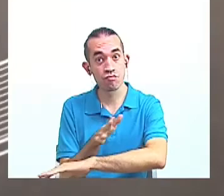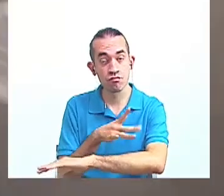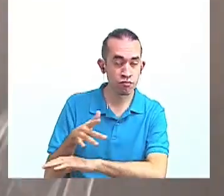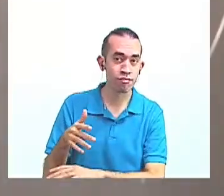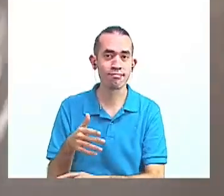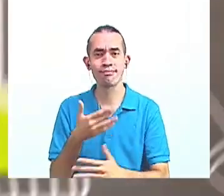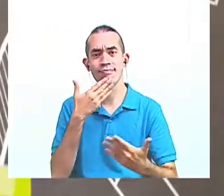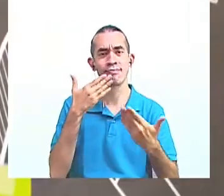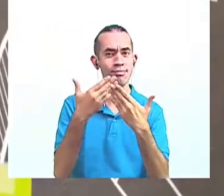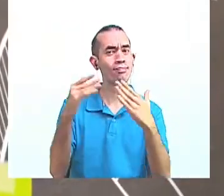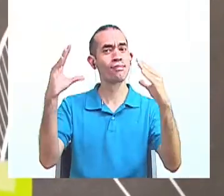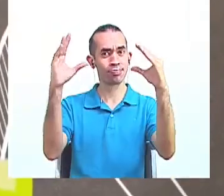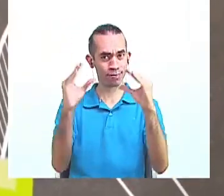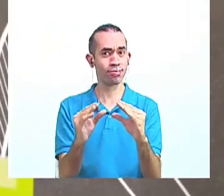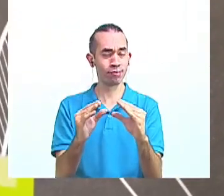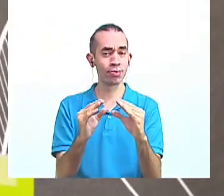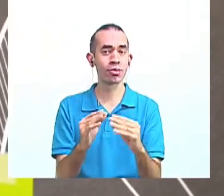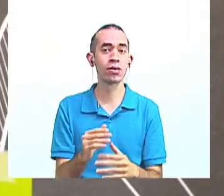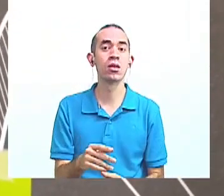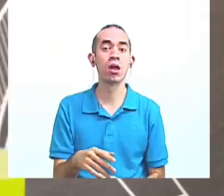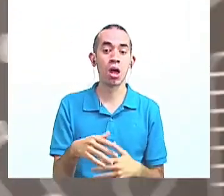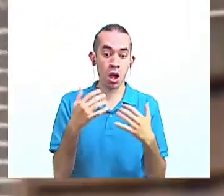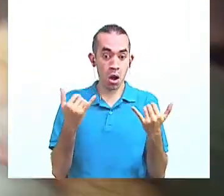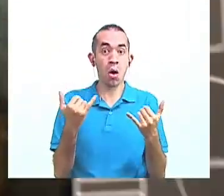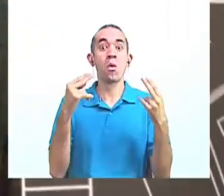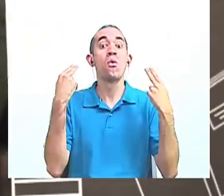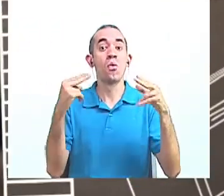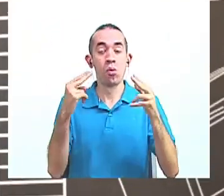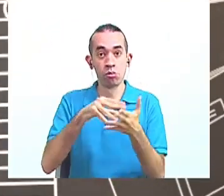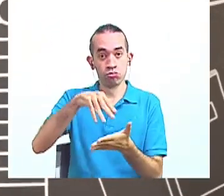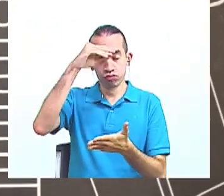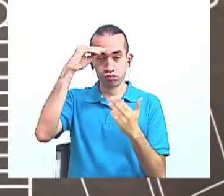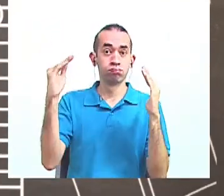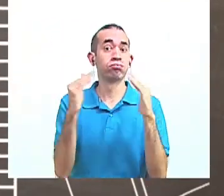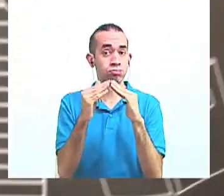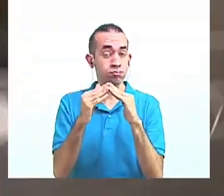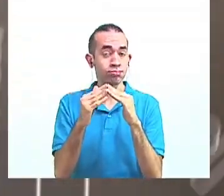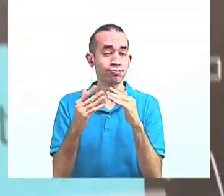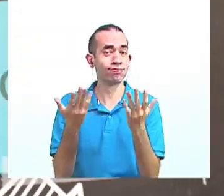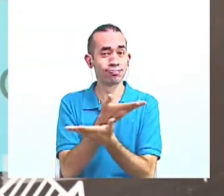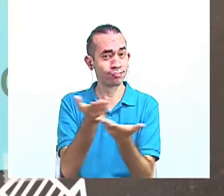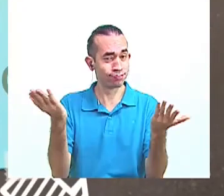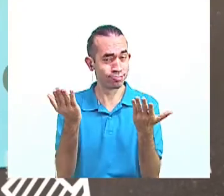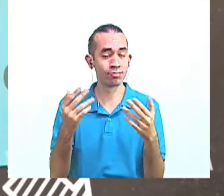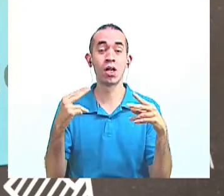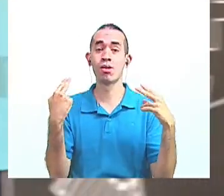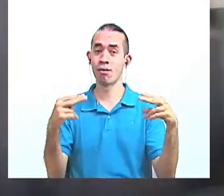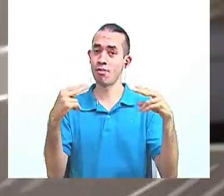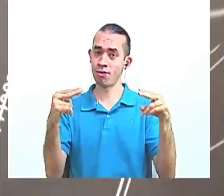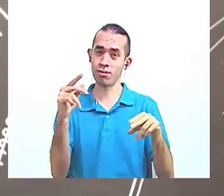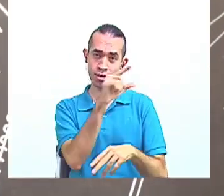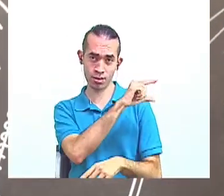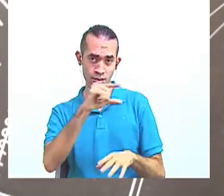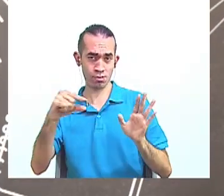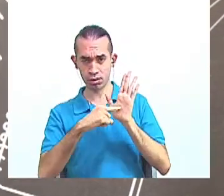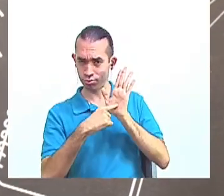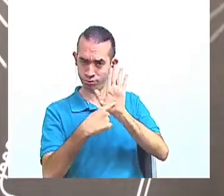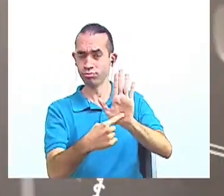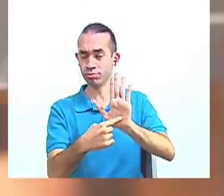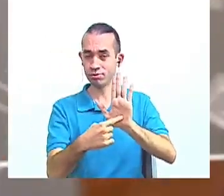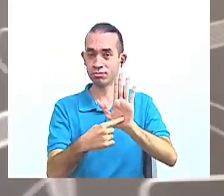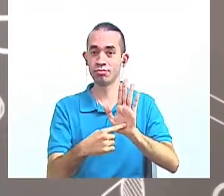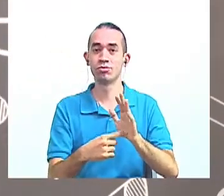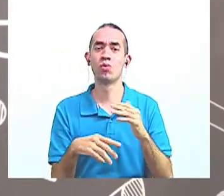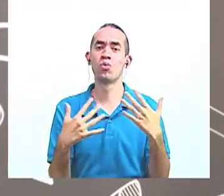Muy buenas tardes, este es su noticiero Aprendo en Casa. Estás con las noticias más destacadas de la